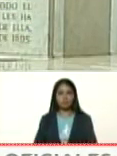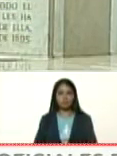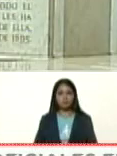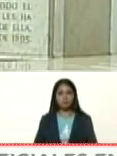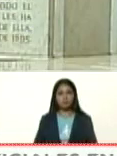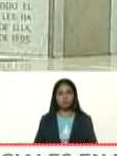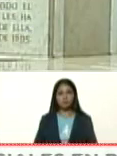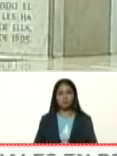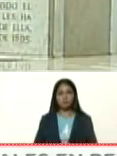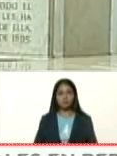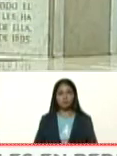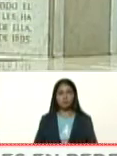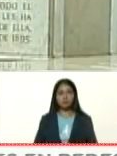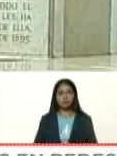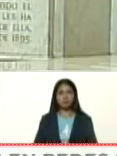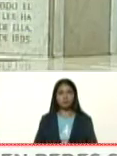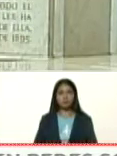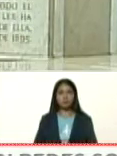Cuando